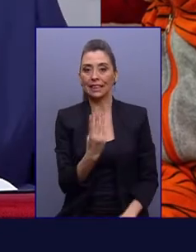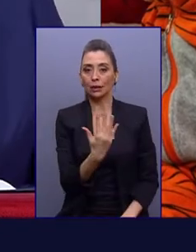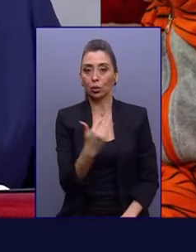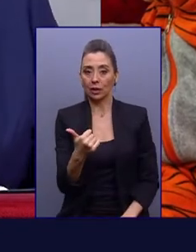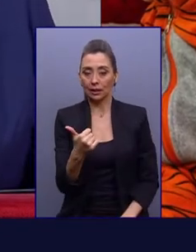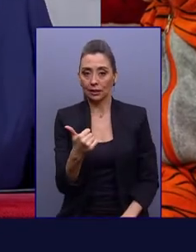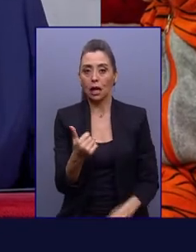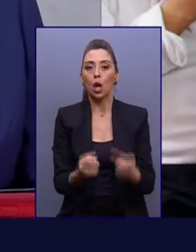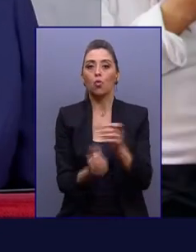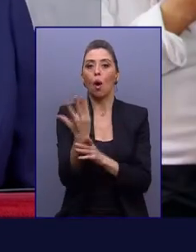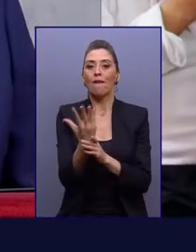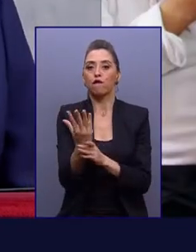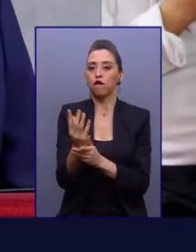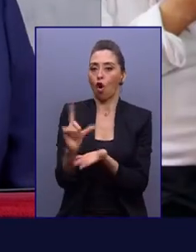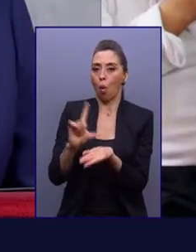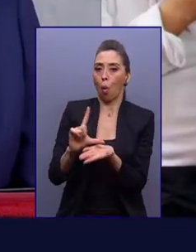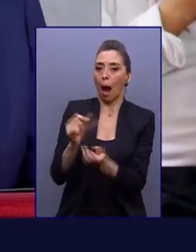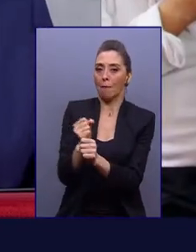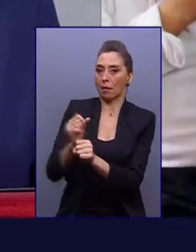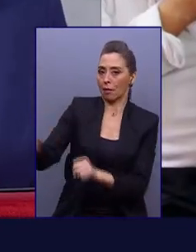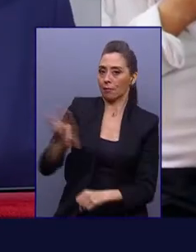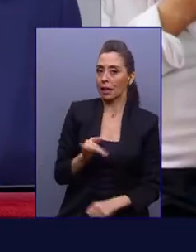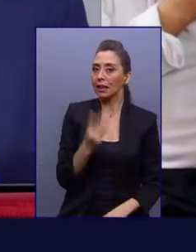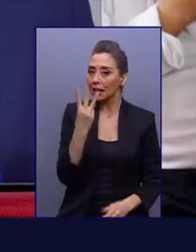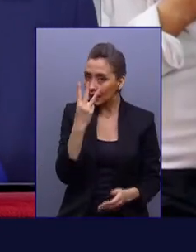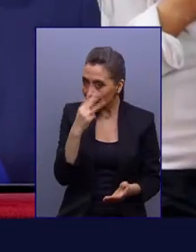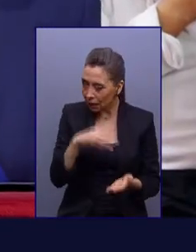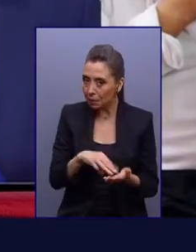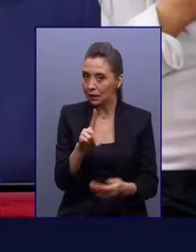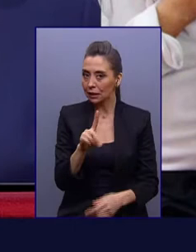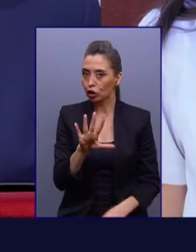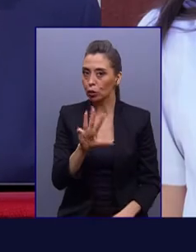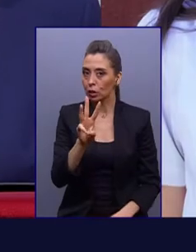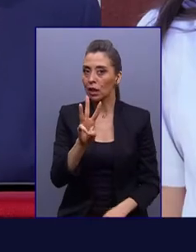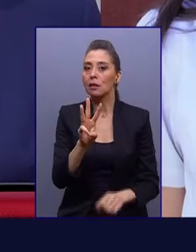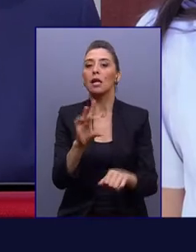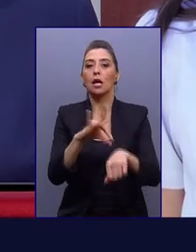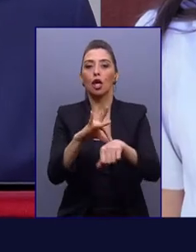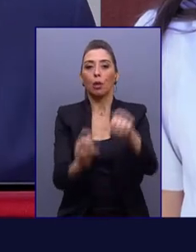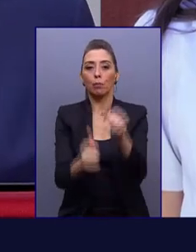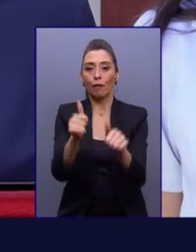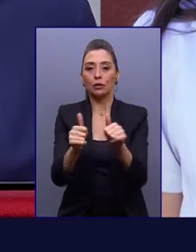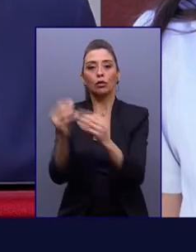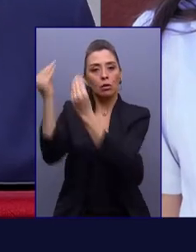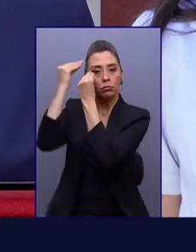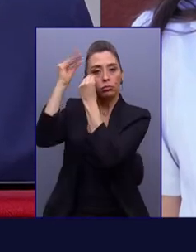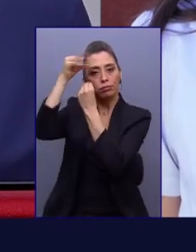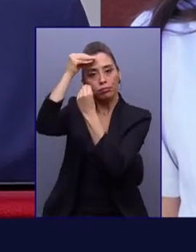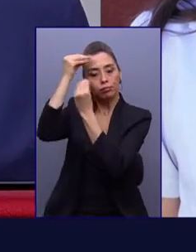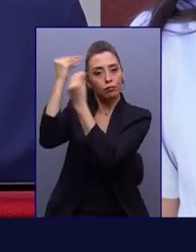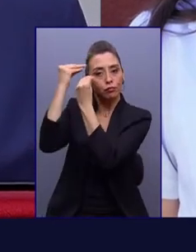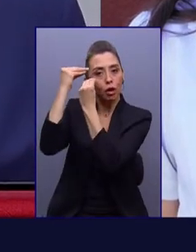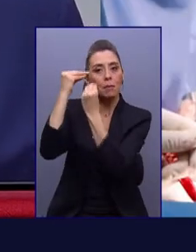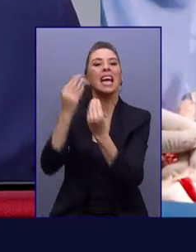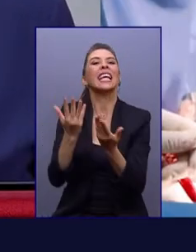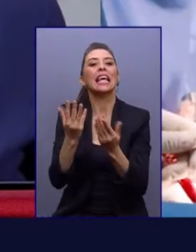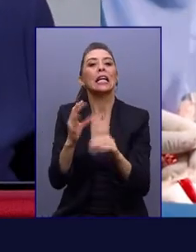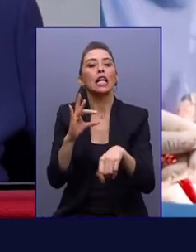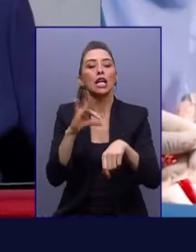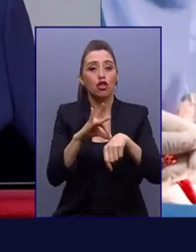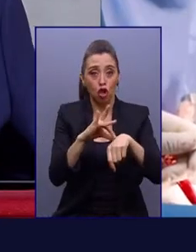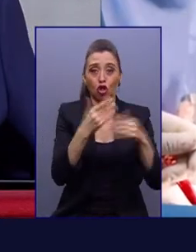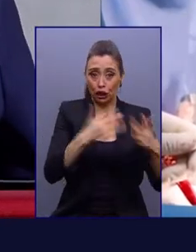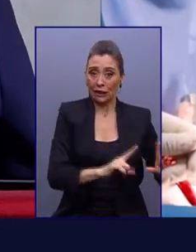356 fueron nuevas plazas. Además, 3,153 profesionales han iniciado su formación en especialidades